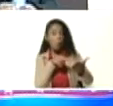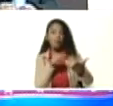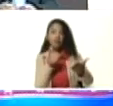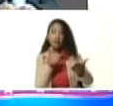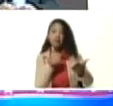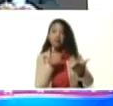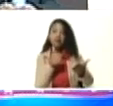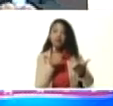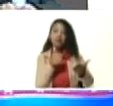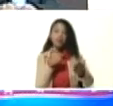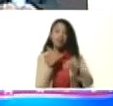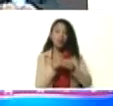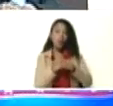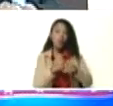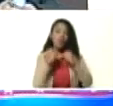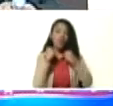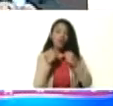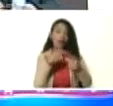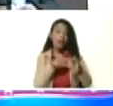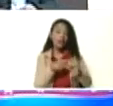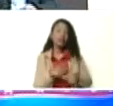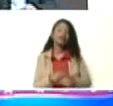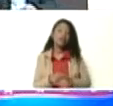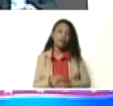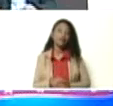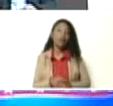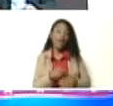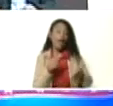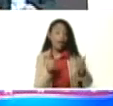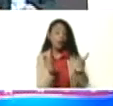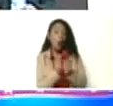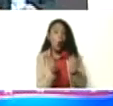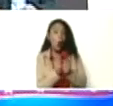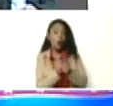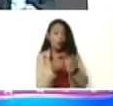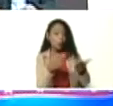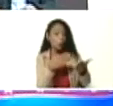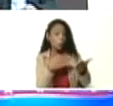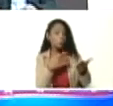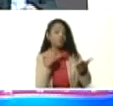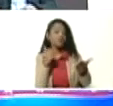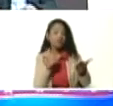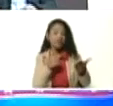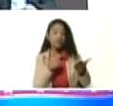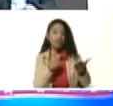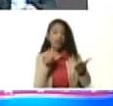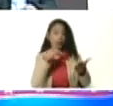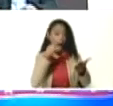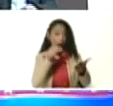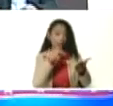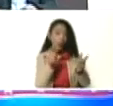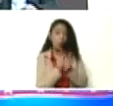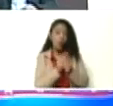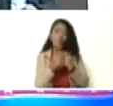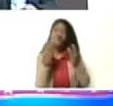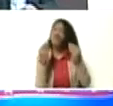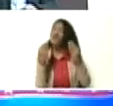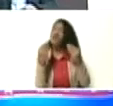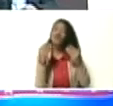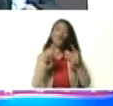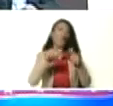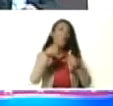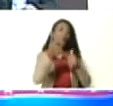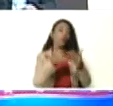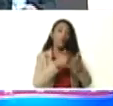ser un palo esa serie, esa miniserie. Y como esa miniserie hay muchos otros